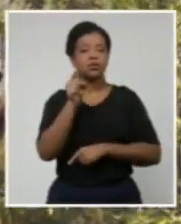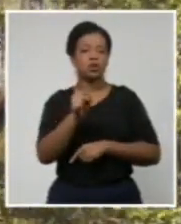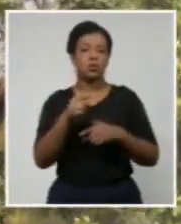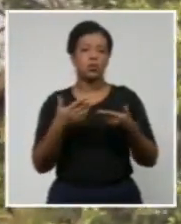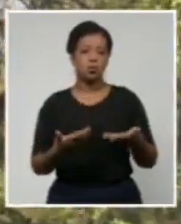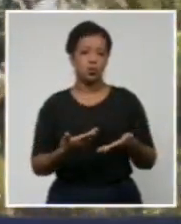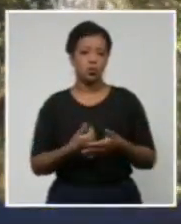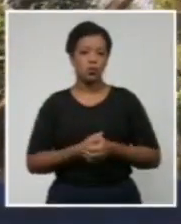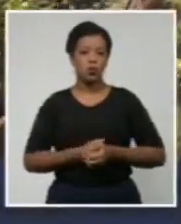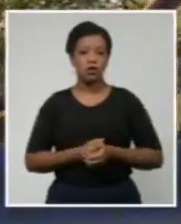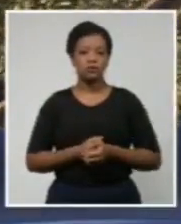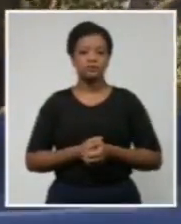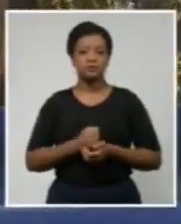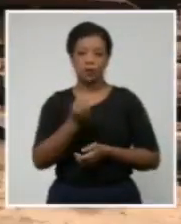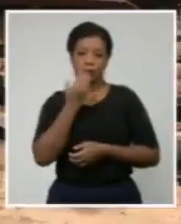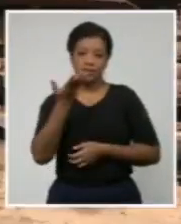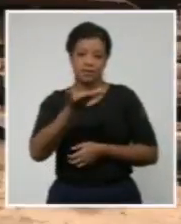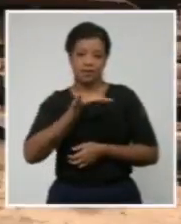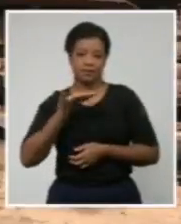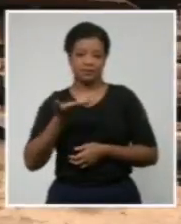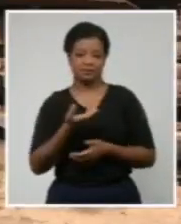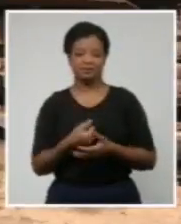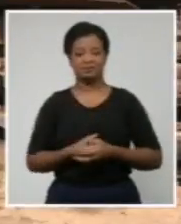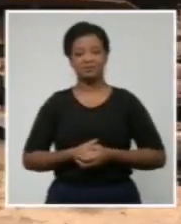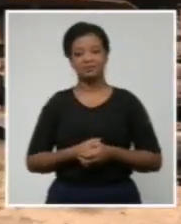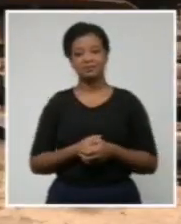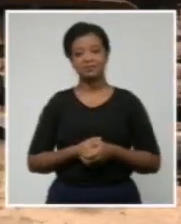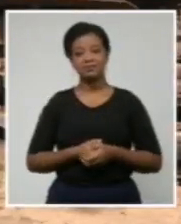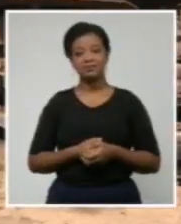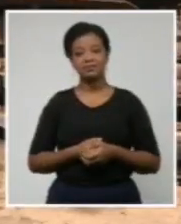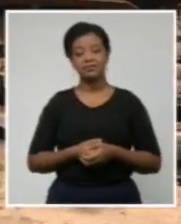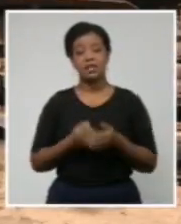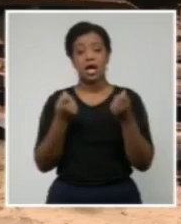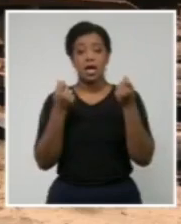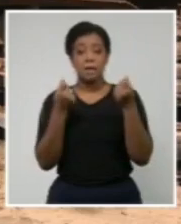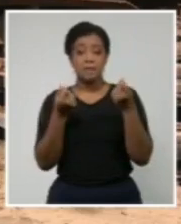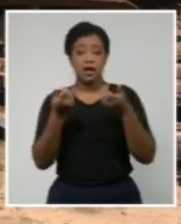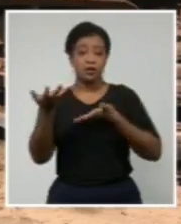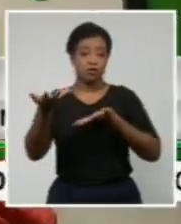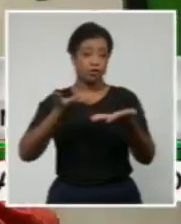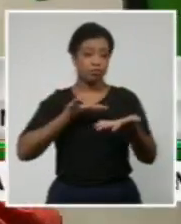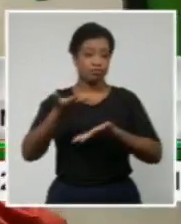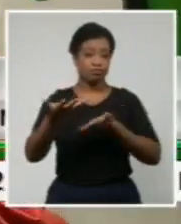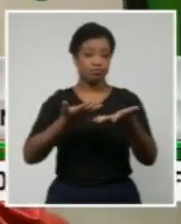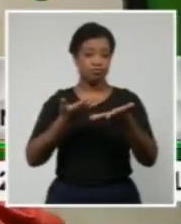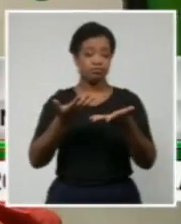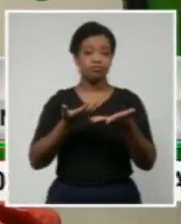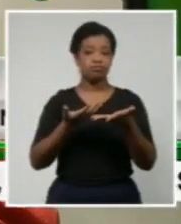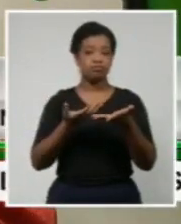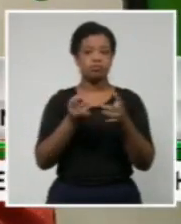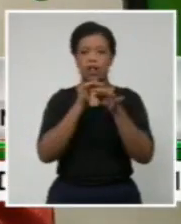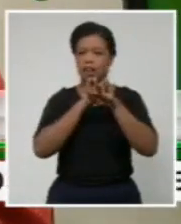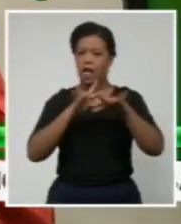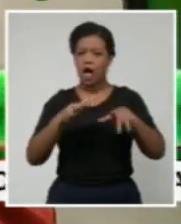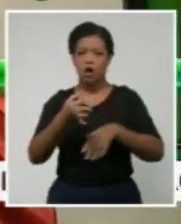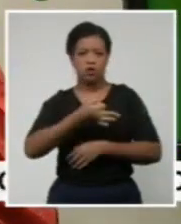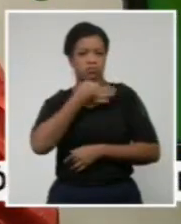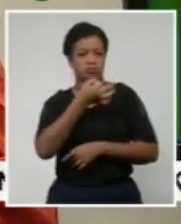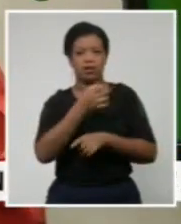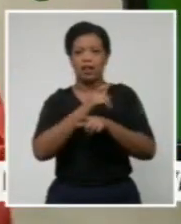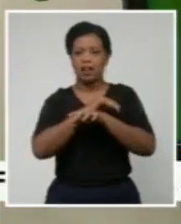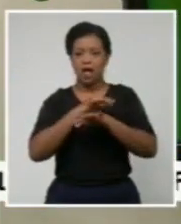los márgenes comerciales. La conformación de los precios de importación y de exportación es totalmente transparente a la forma de gestión no